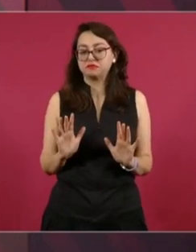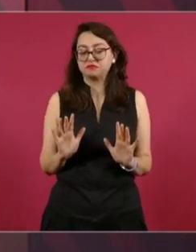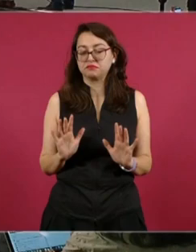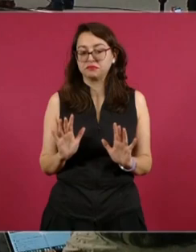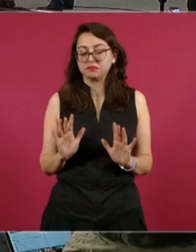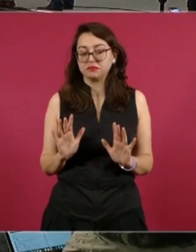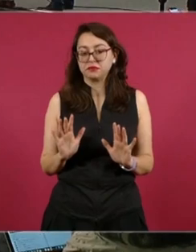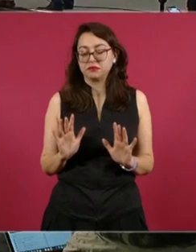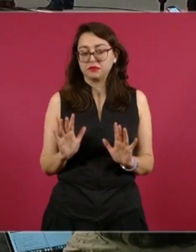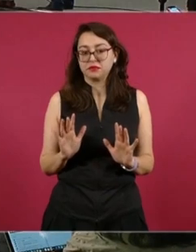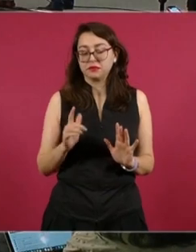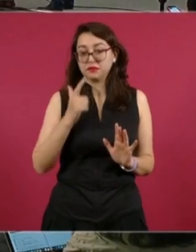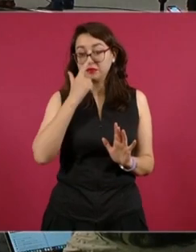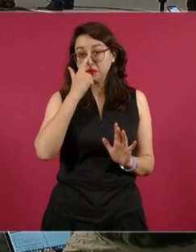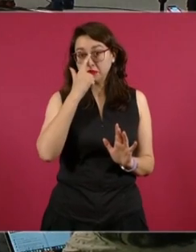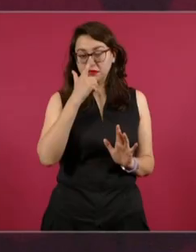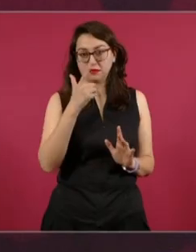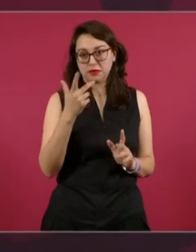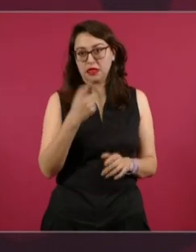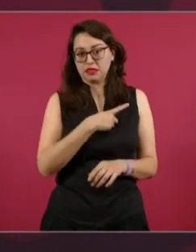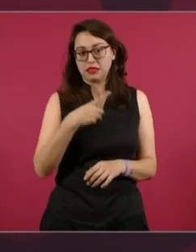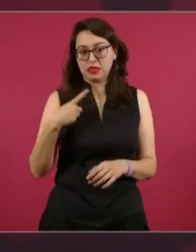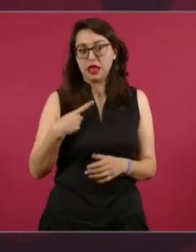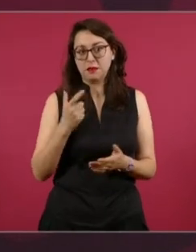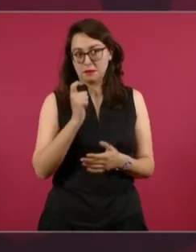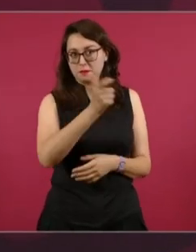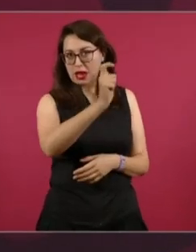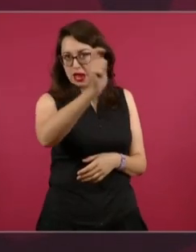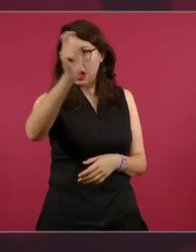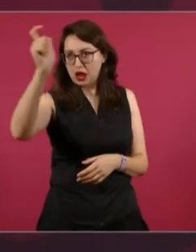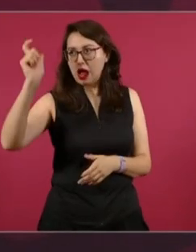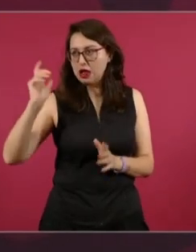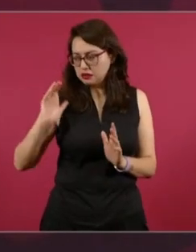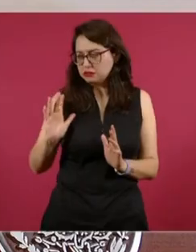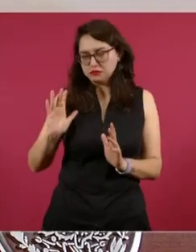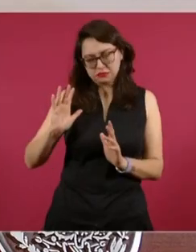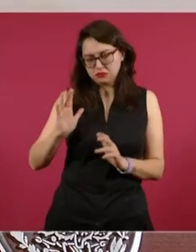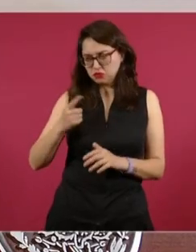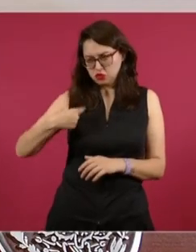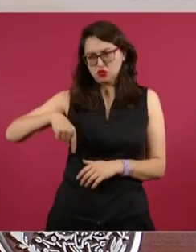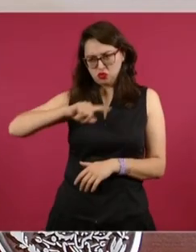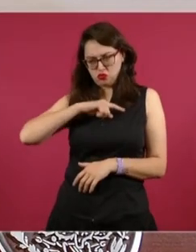pague a muchos proveedores locales que se les debe,